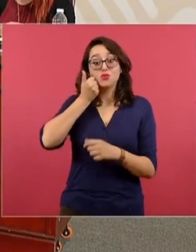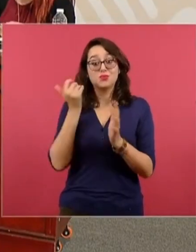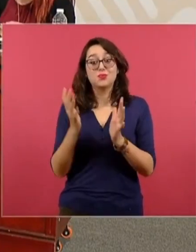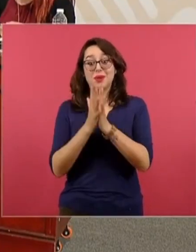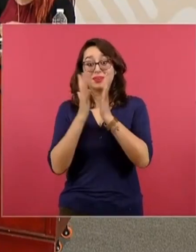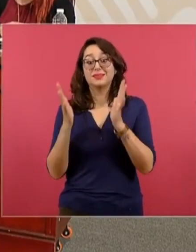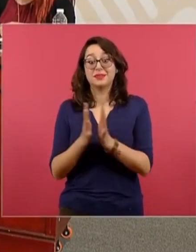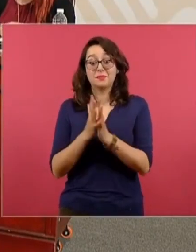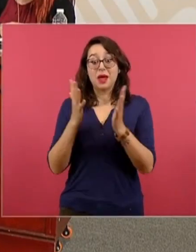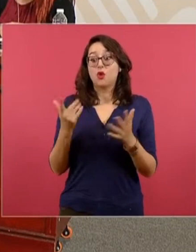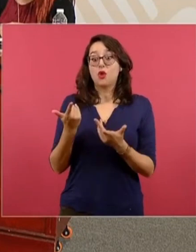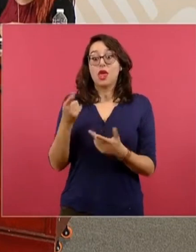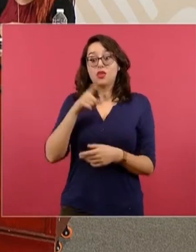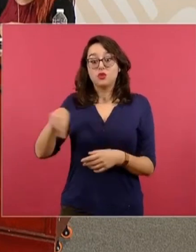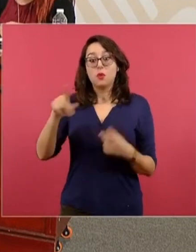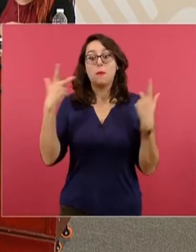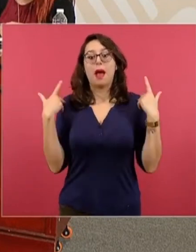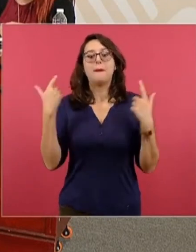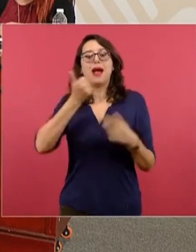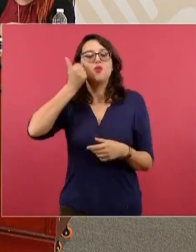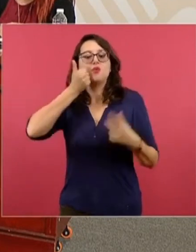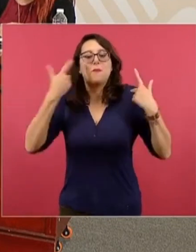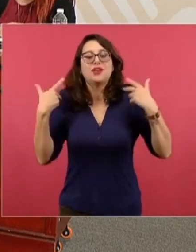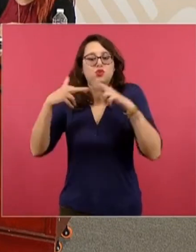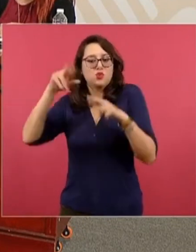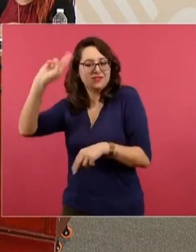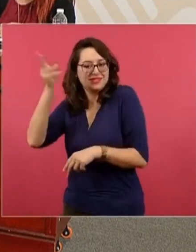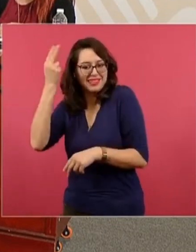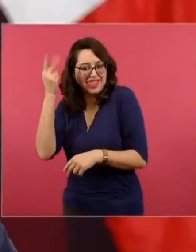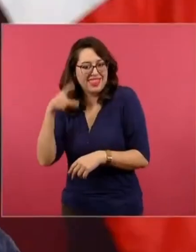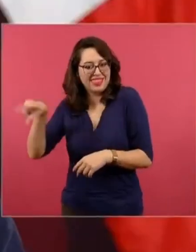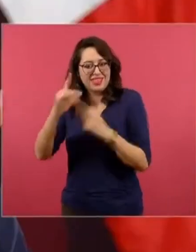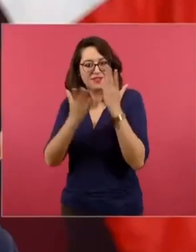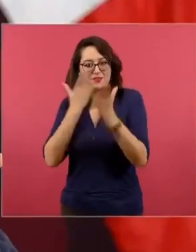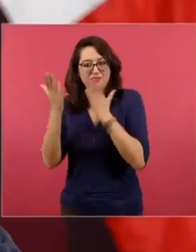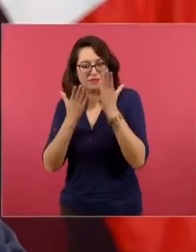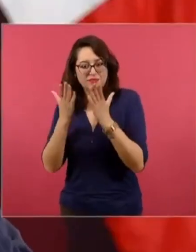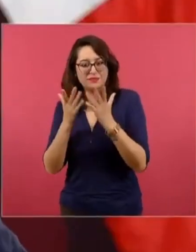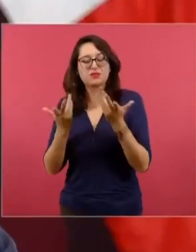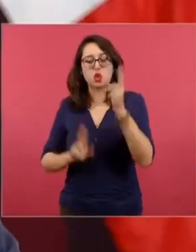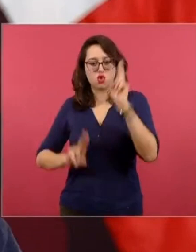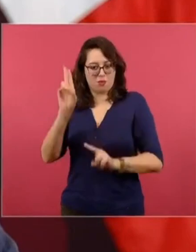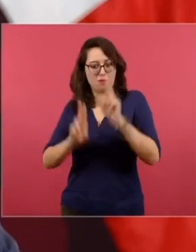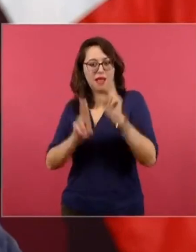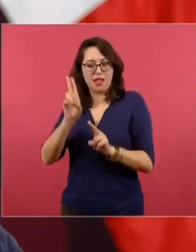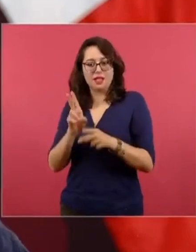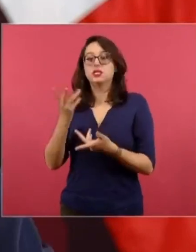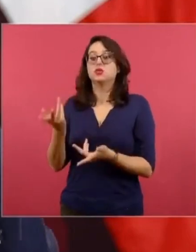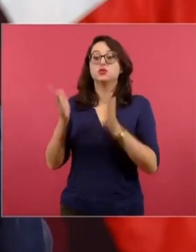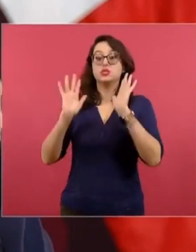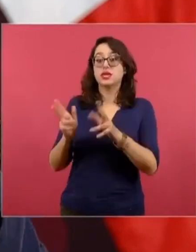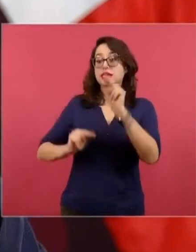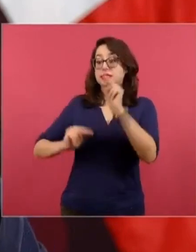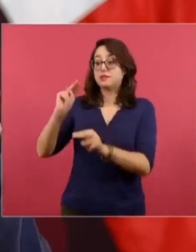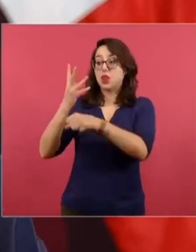maravilla de este país, que pienso que también habría que lucirla, porque los estudiantes de cuarto de normal estuvieron en la escuela